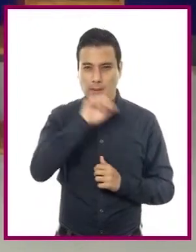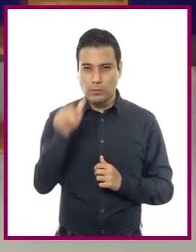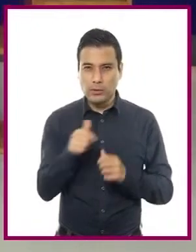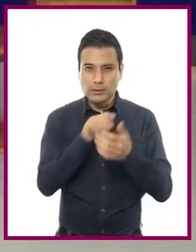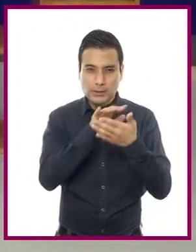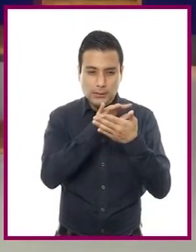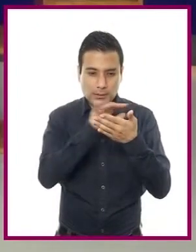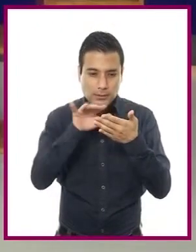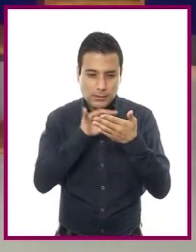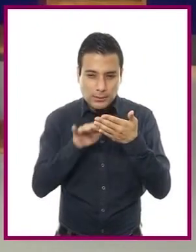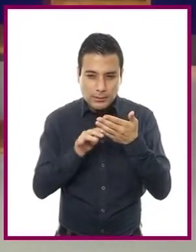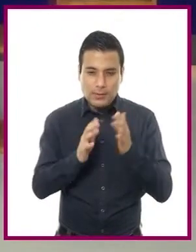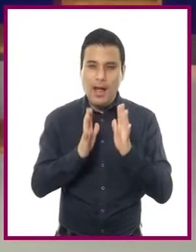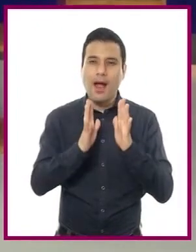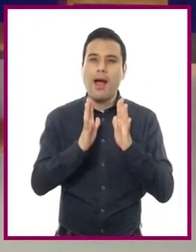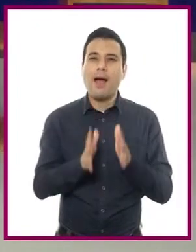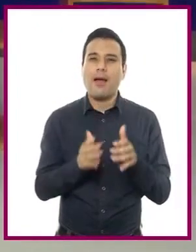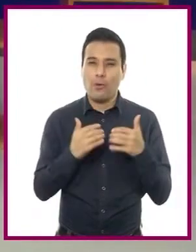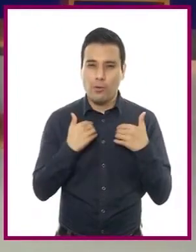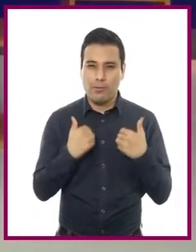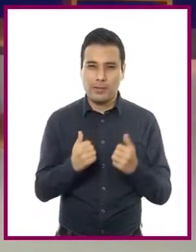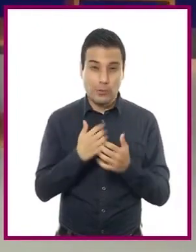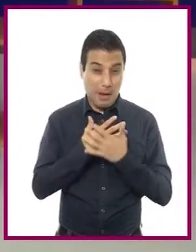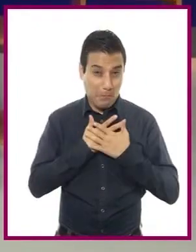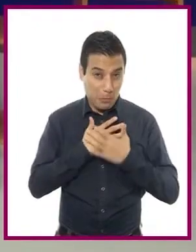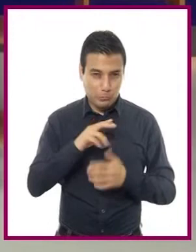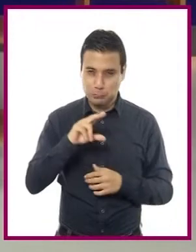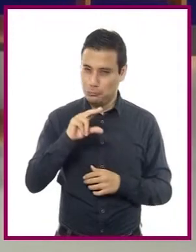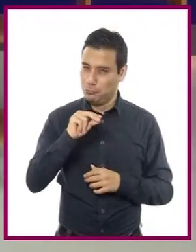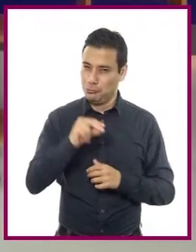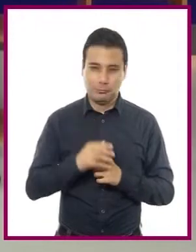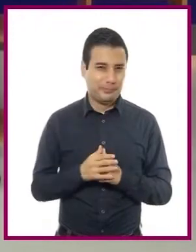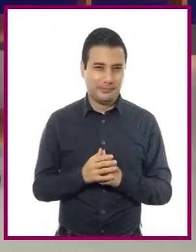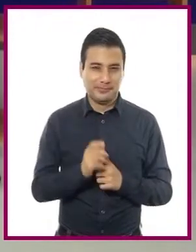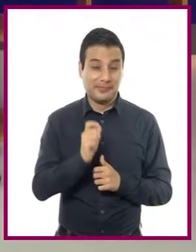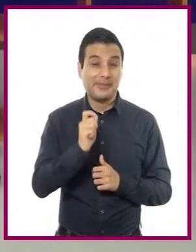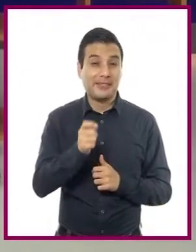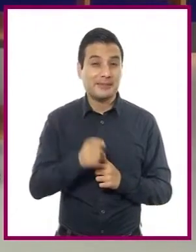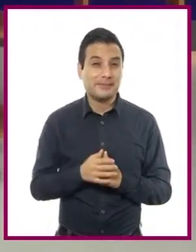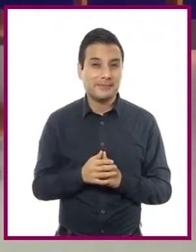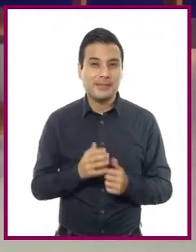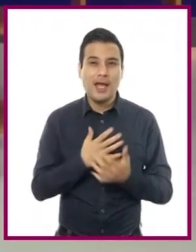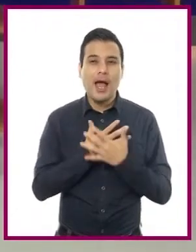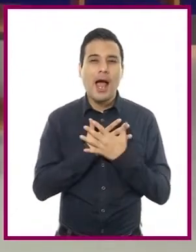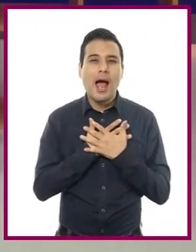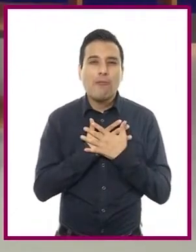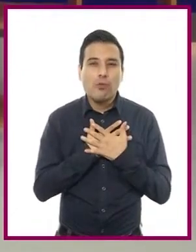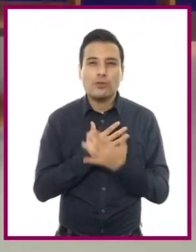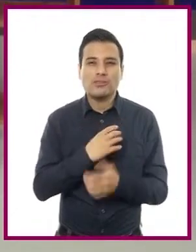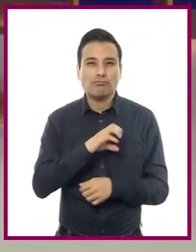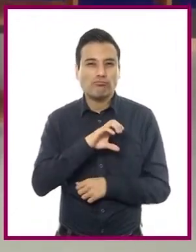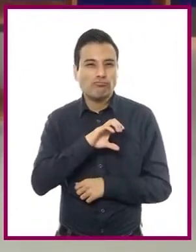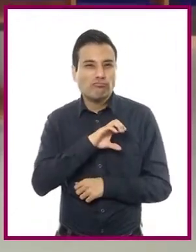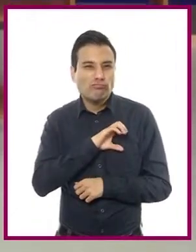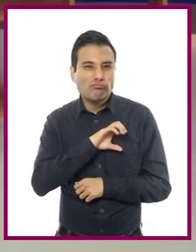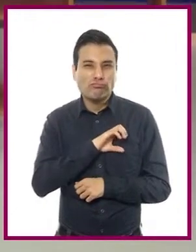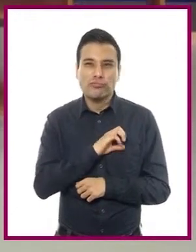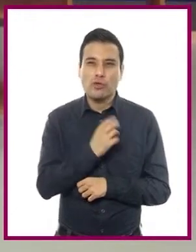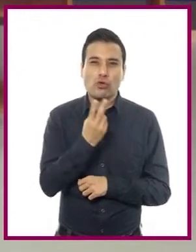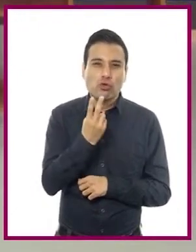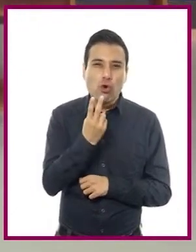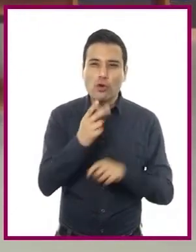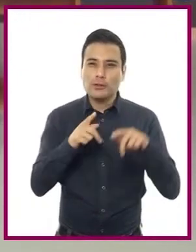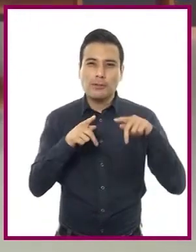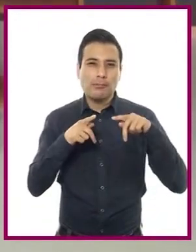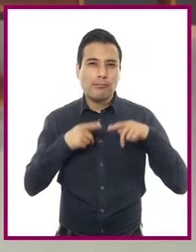lo leí, entendí que no tenía que ver con el amor de pareja, sino con un amor fraternal entre dos o más